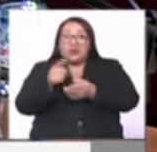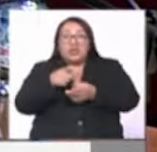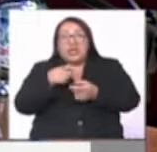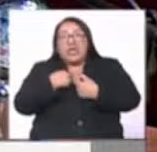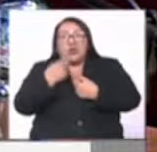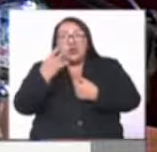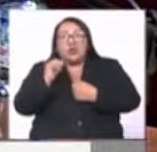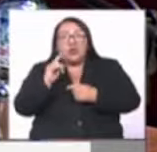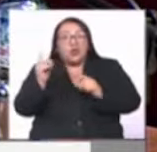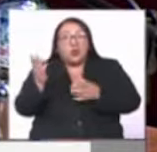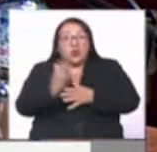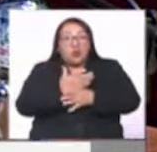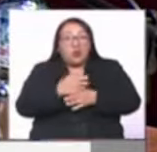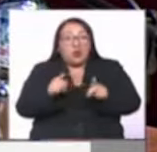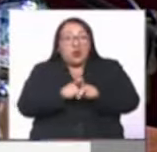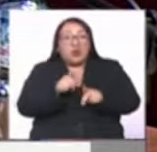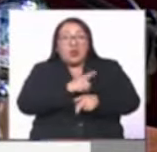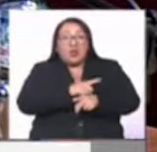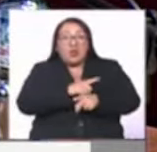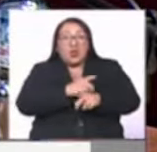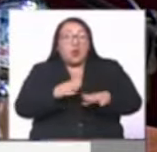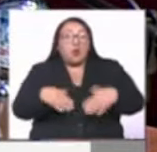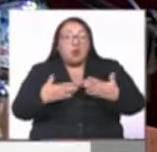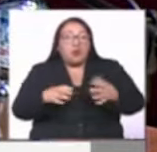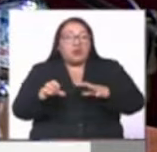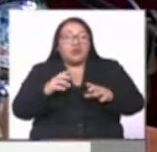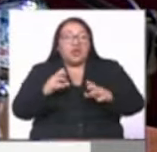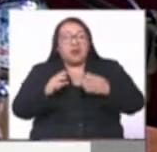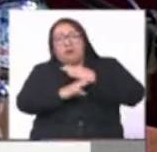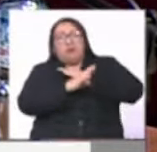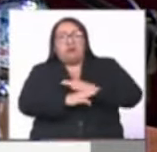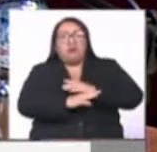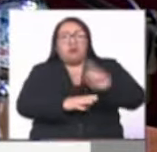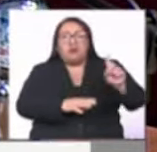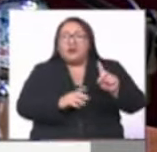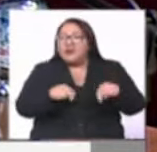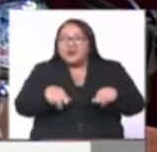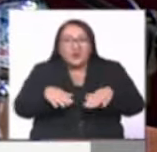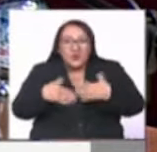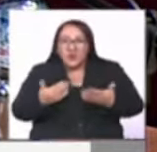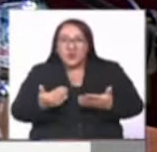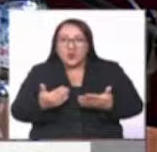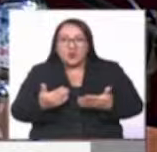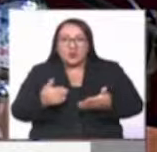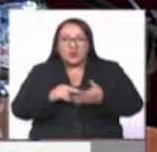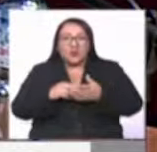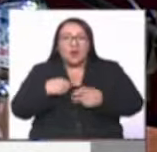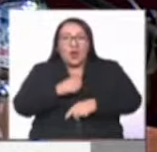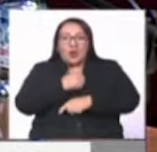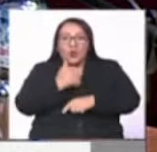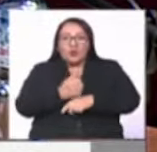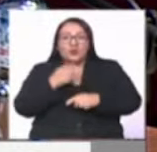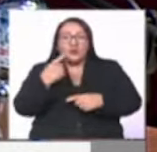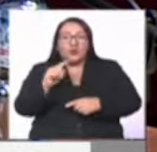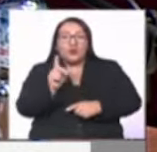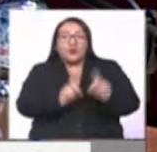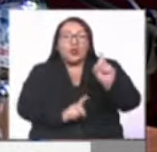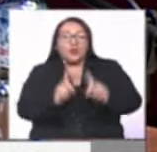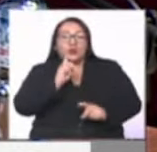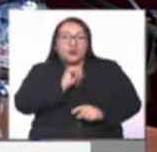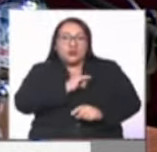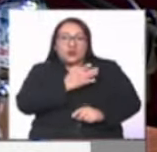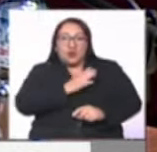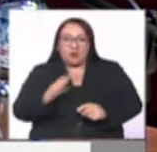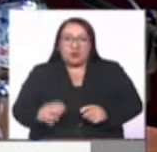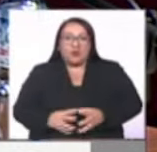criterio que no Comparte el órgano político pueda ser inhabilitada y eso afecta la autonomía e independencia de los órganos del